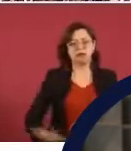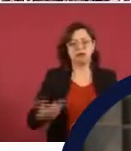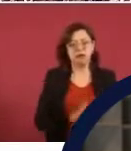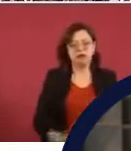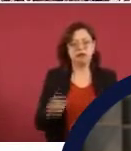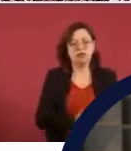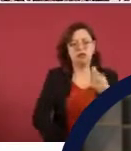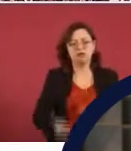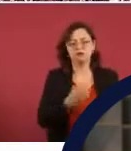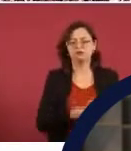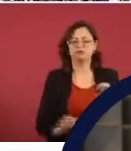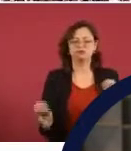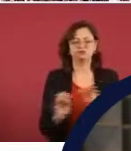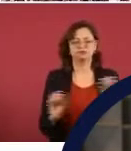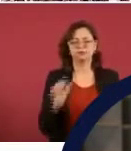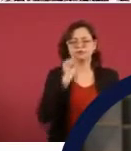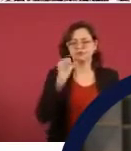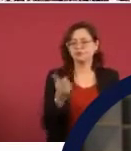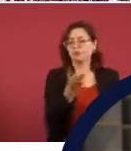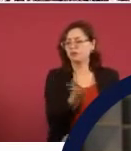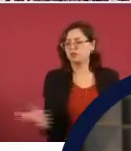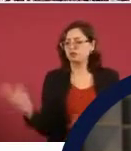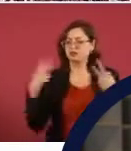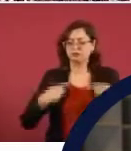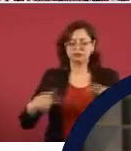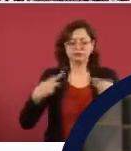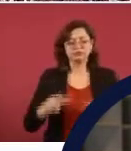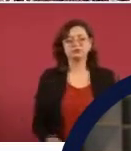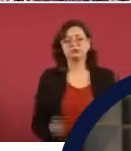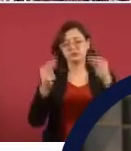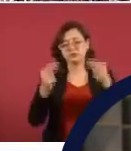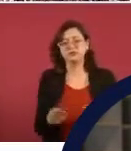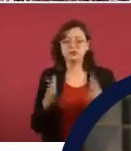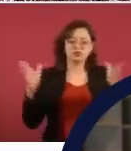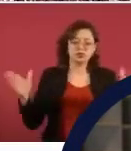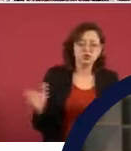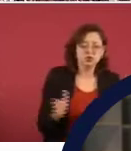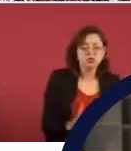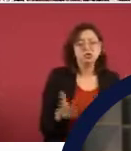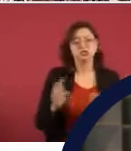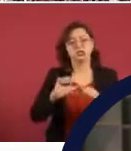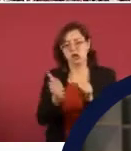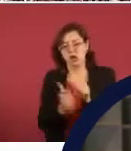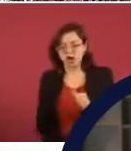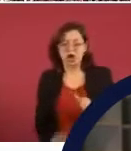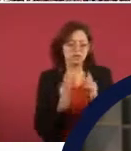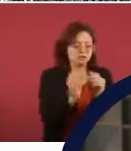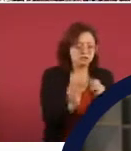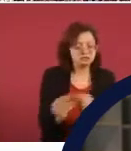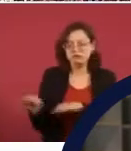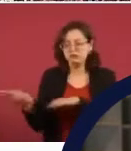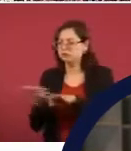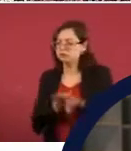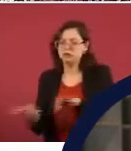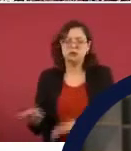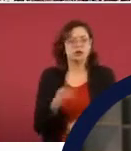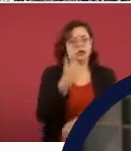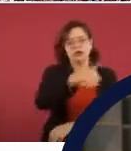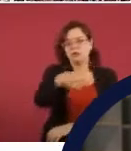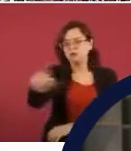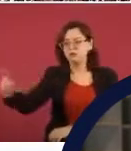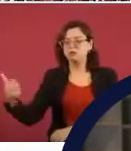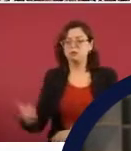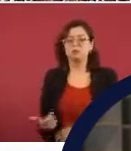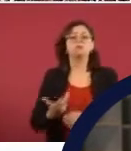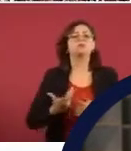él imaginaba, ¿no? Pero en todo caso, si se cambian las condiciones este año, sí se puede empezar a volver a crecer,